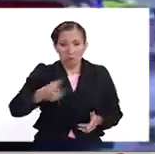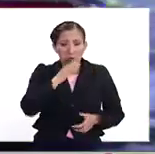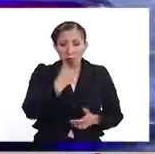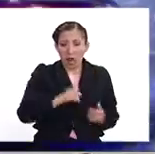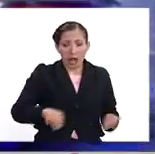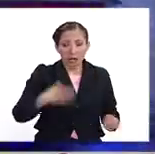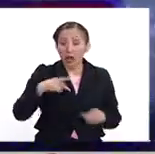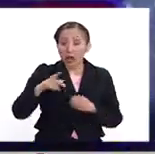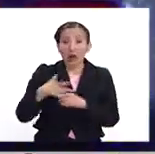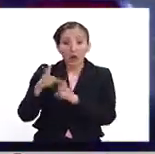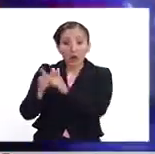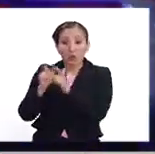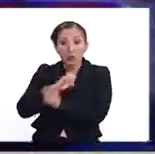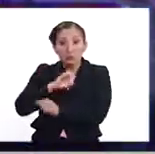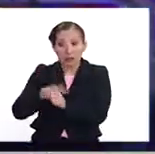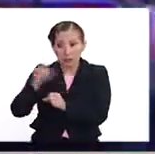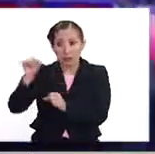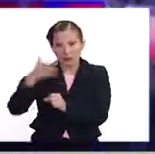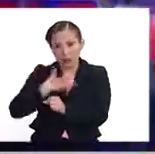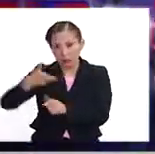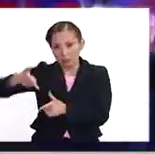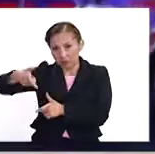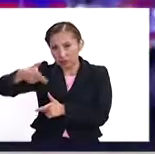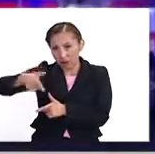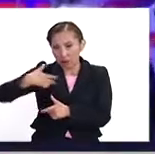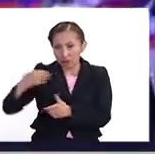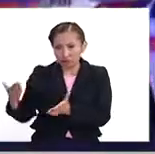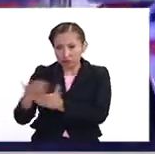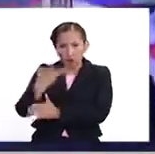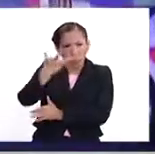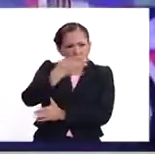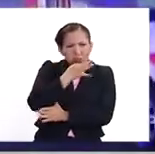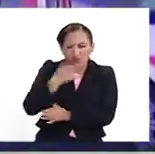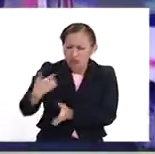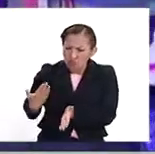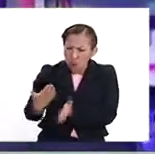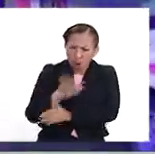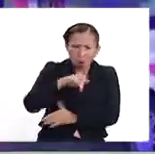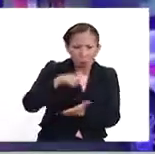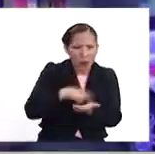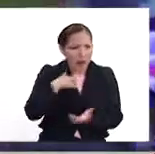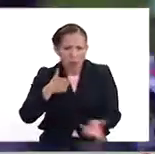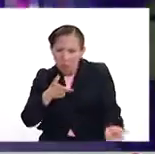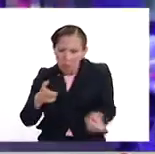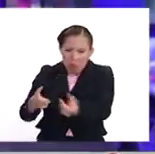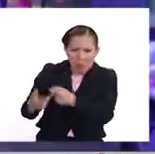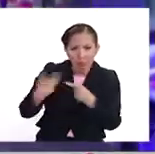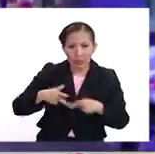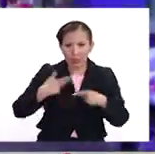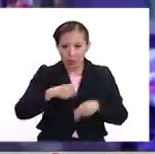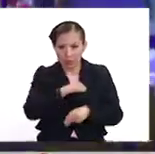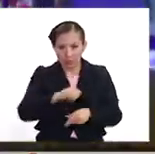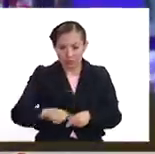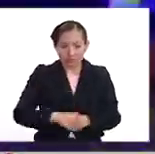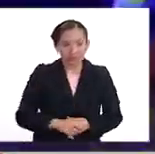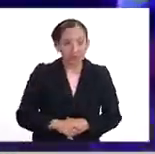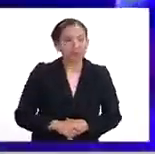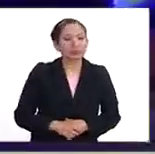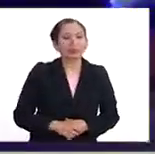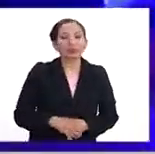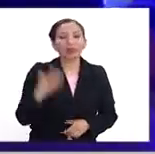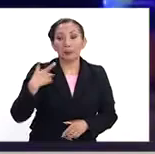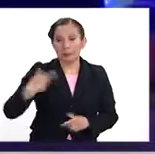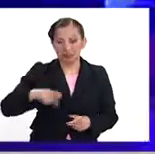fuerzas especiales portan armas que llegaron en 8 minutos al hogar de los incidentes para abatir a estos 3 sujetos.